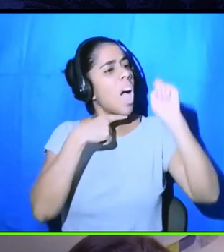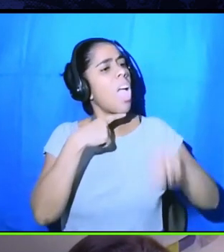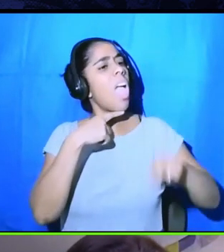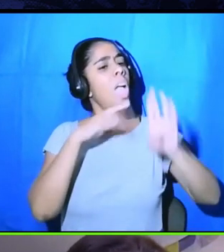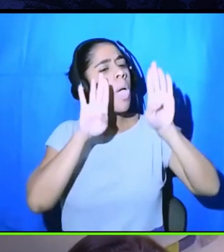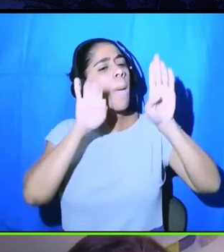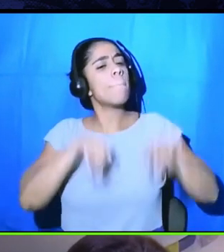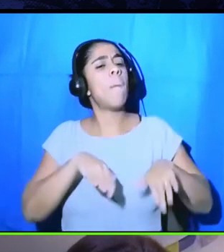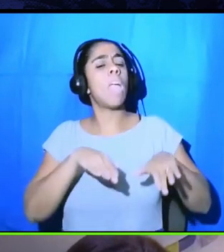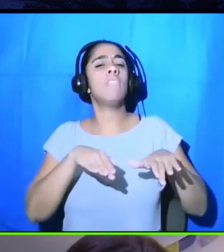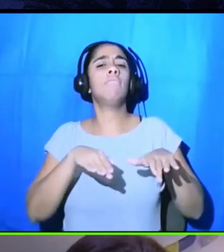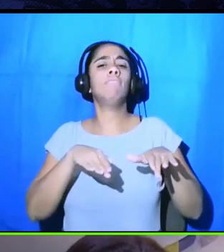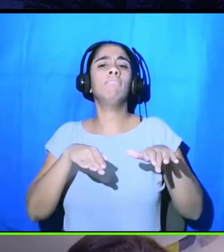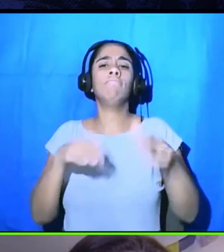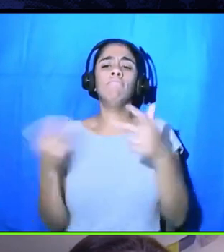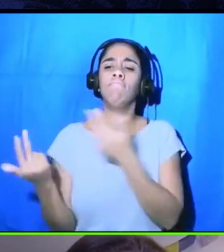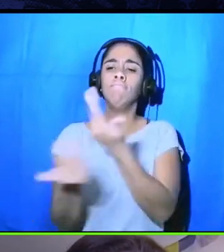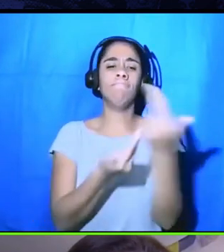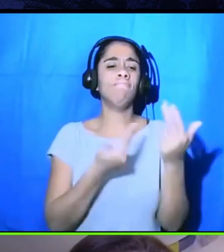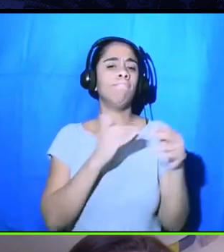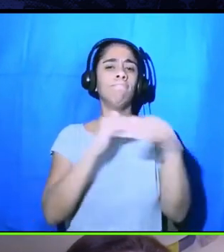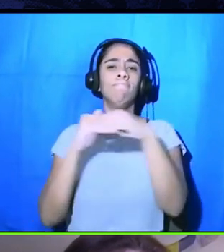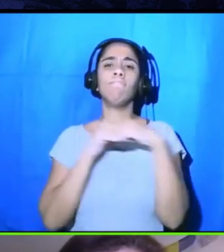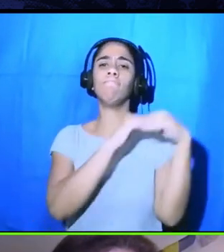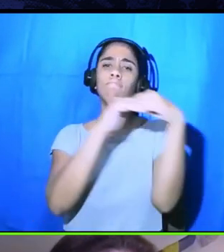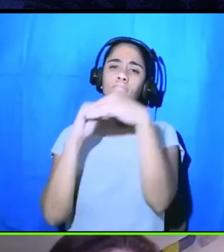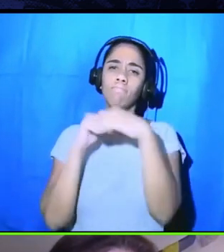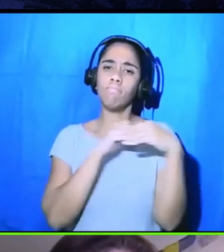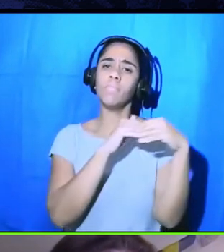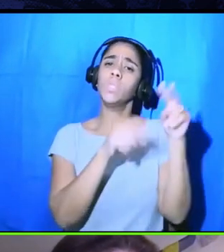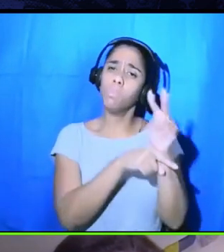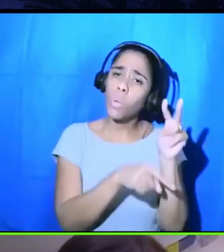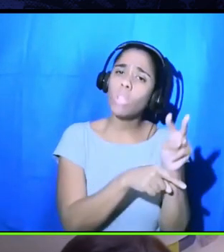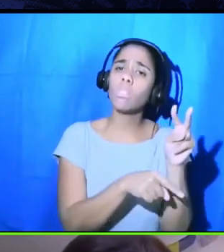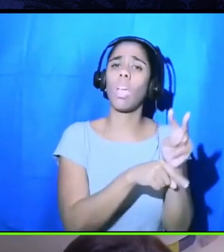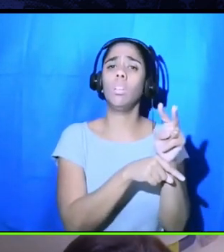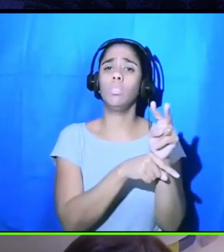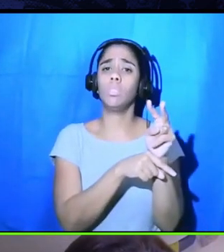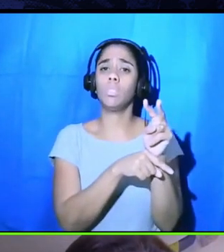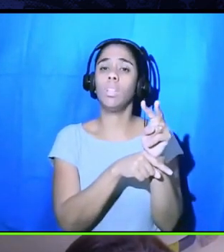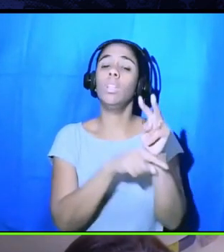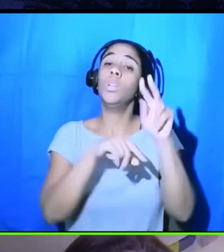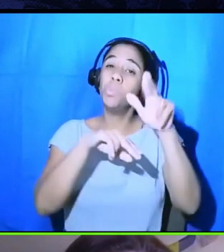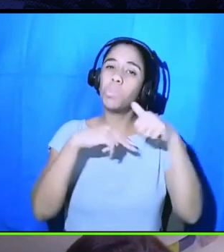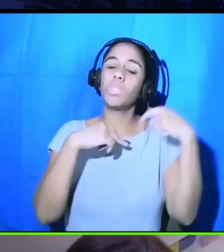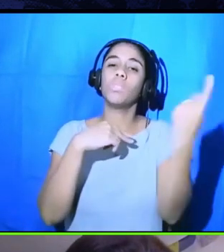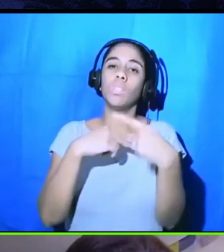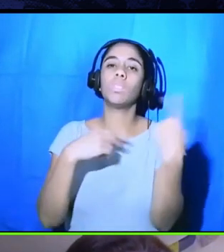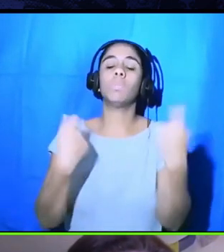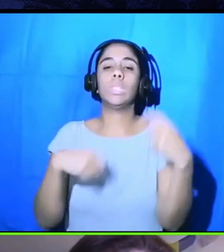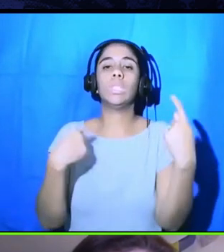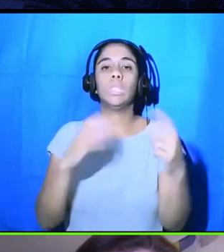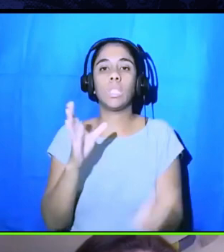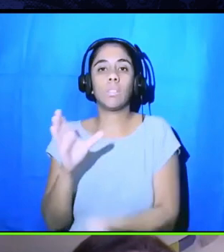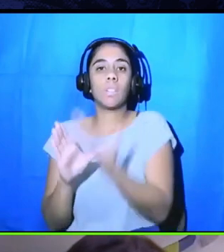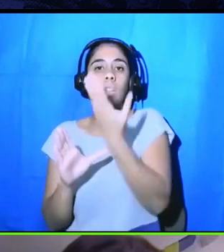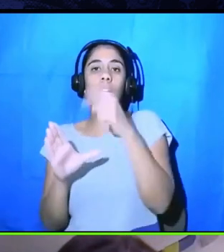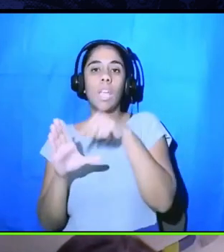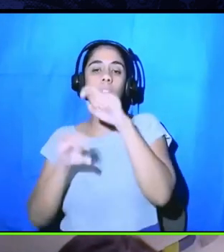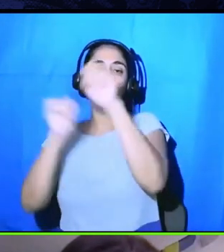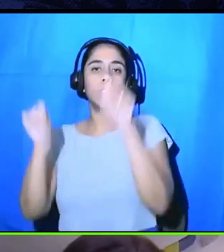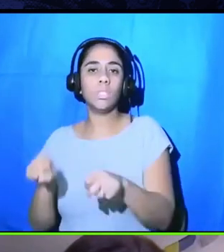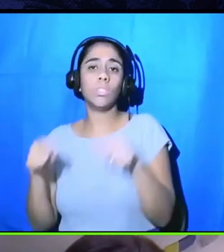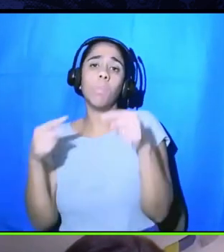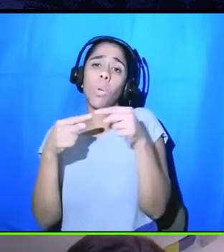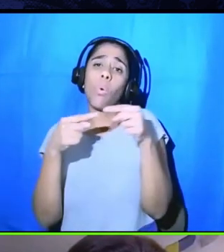crear también un sistema normativo que nos permita ir del lugar donde estamos hoy en que el agua es una mercancía al lugar